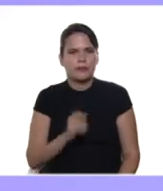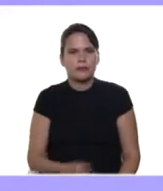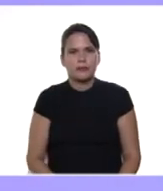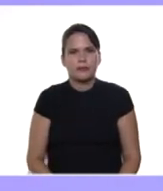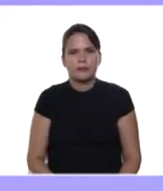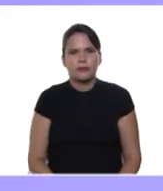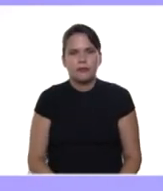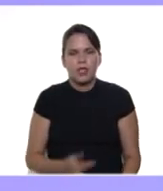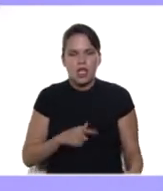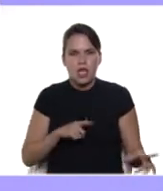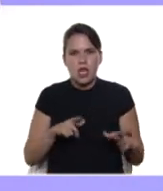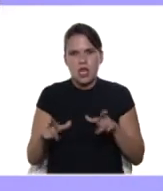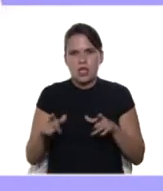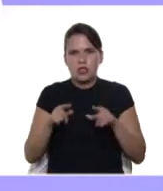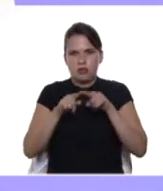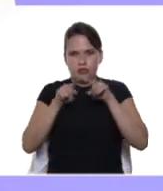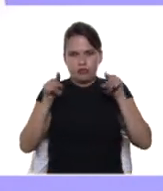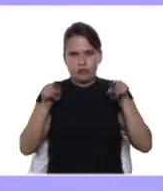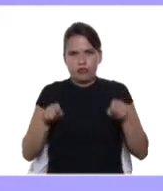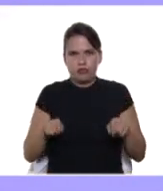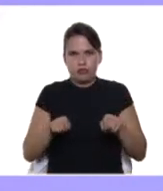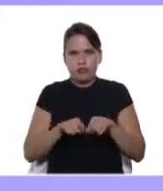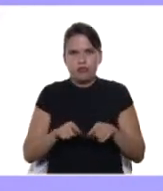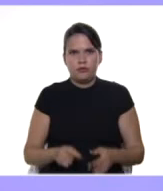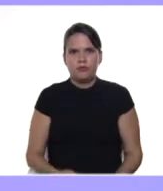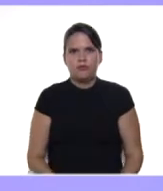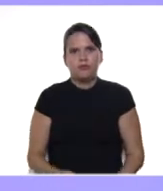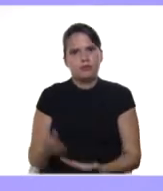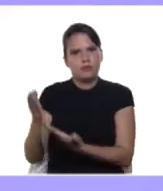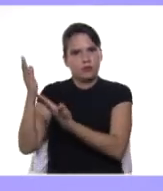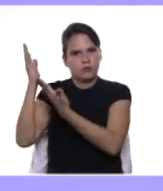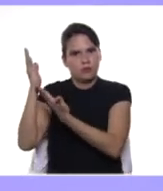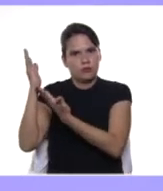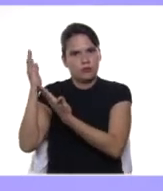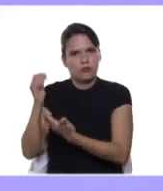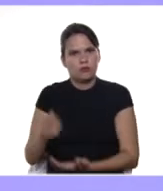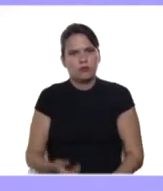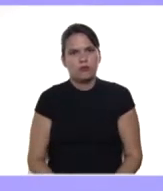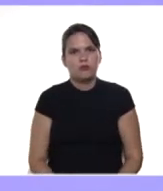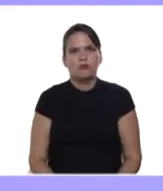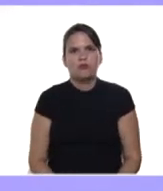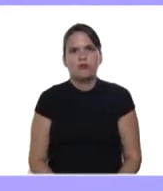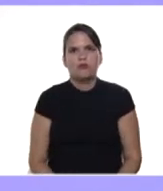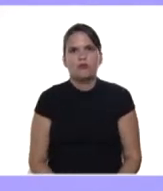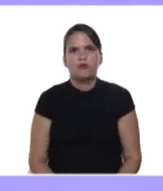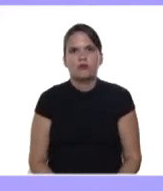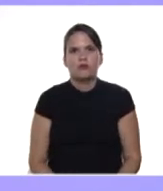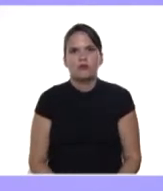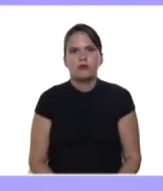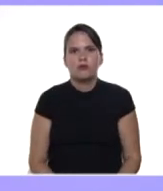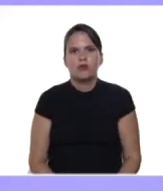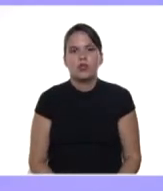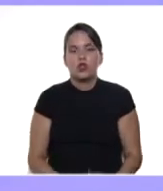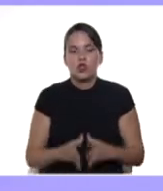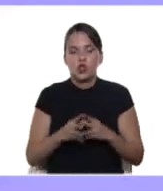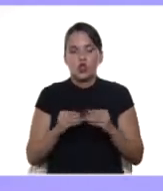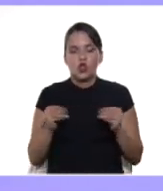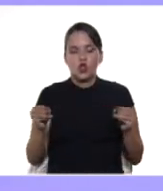para tener representada la figura geométrica, que en este caso es un cuadrado polígono regular, porque sus